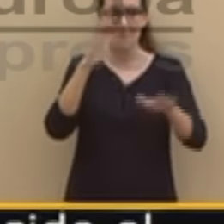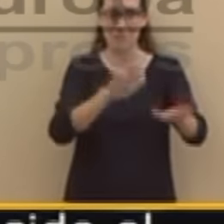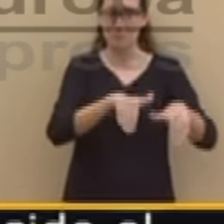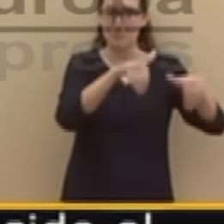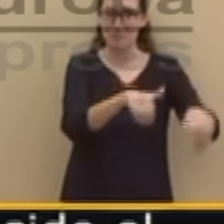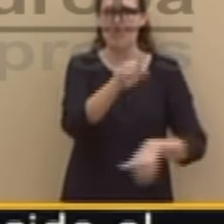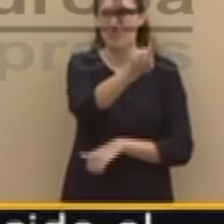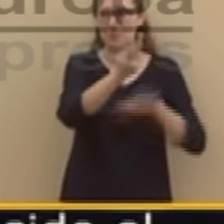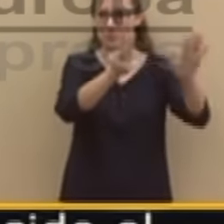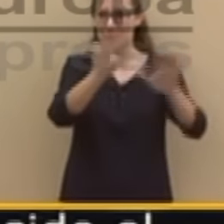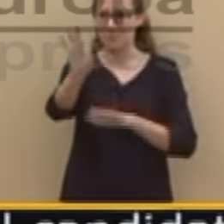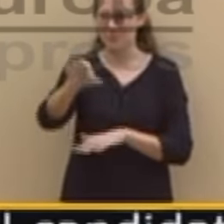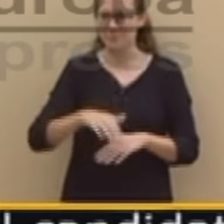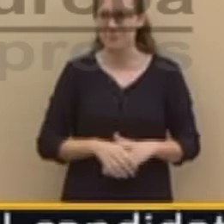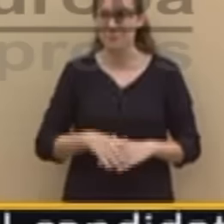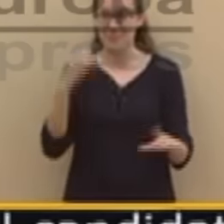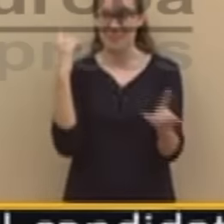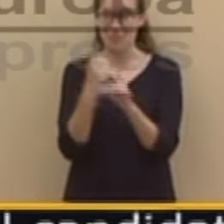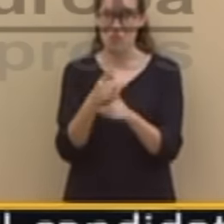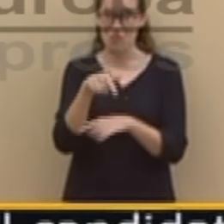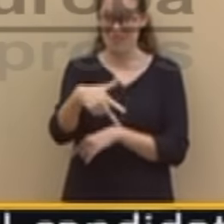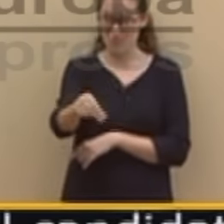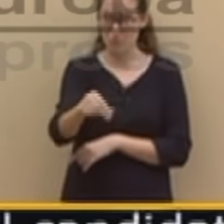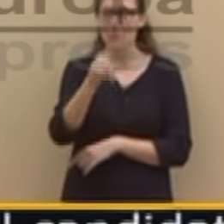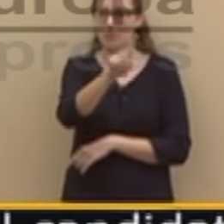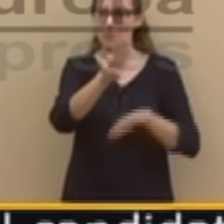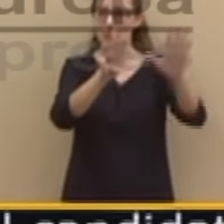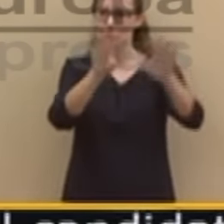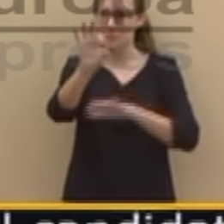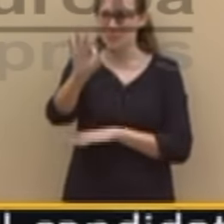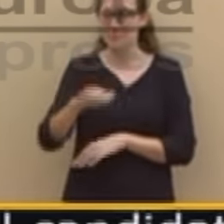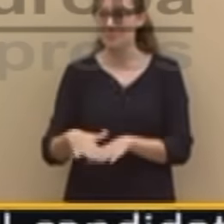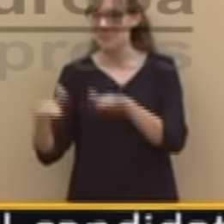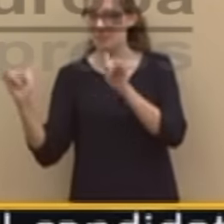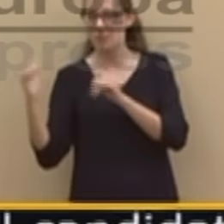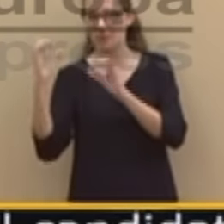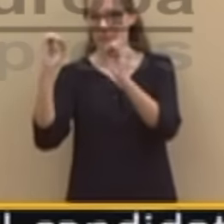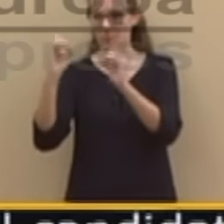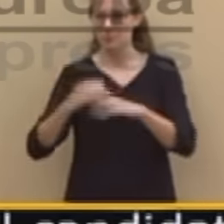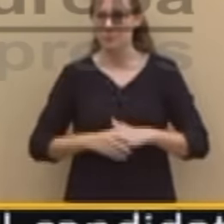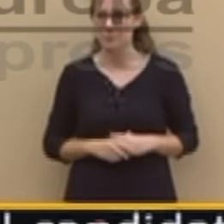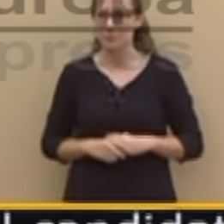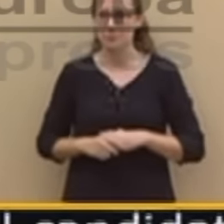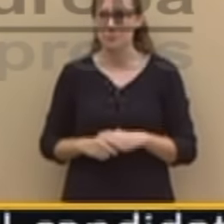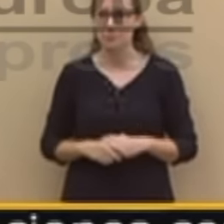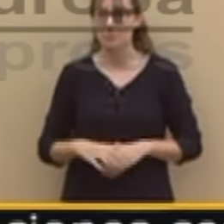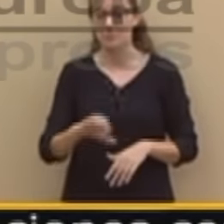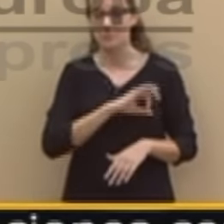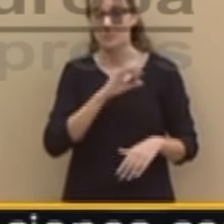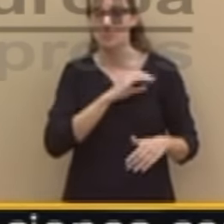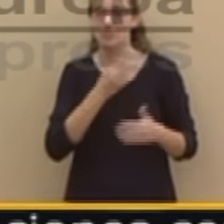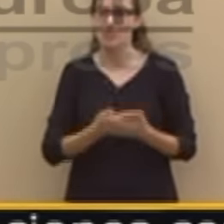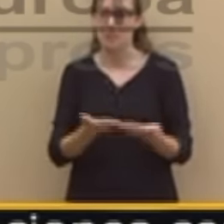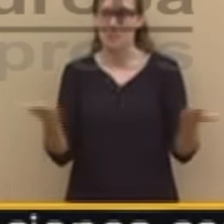170. Votos en contra del candidato 180. Abstenciones 0. Señorías, no habiendo alcanzado el